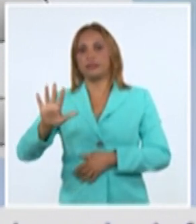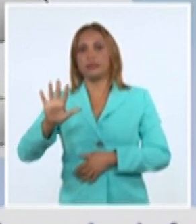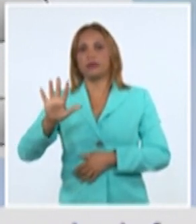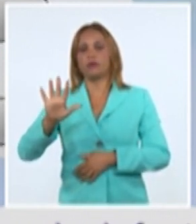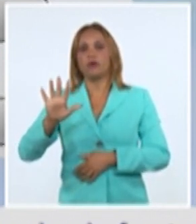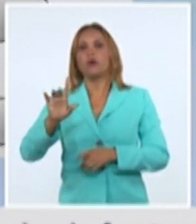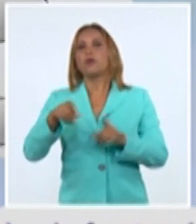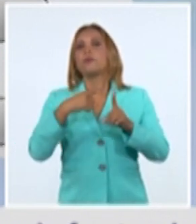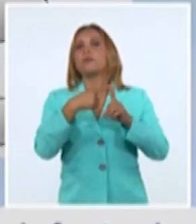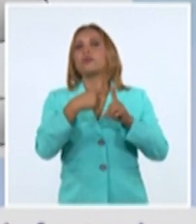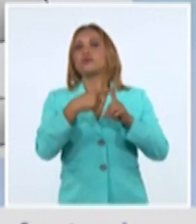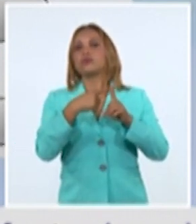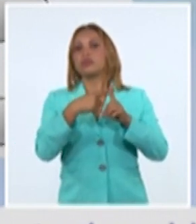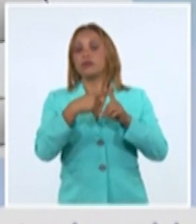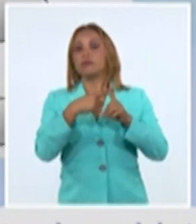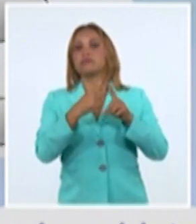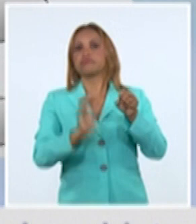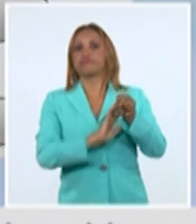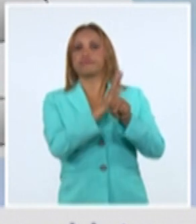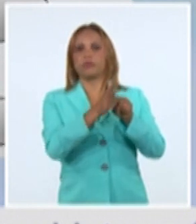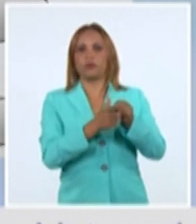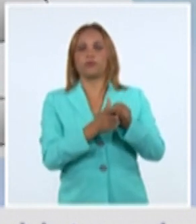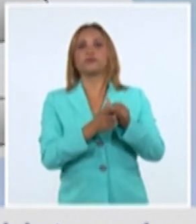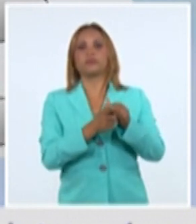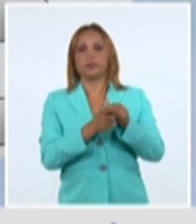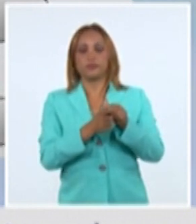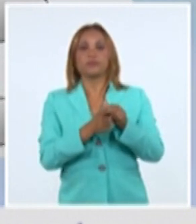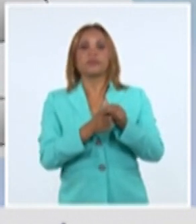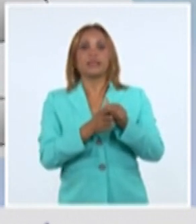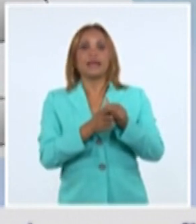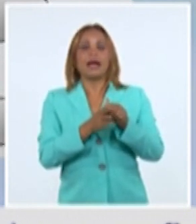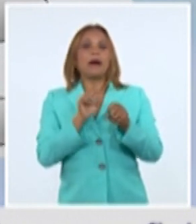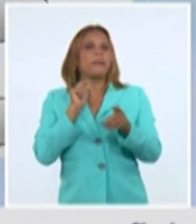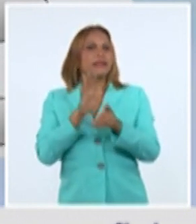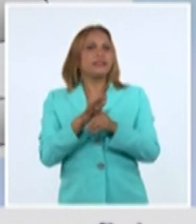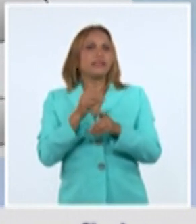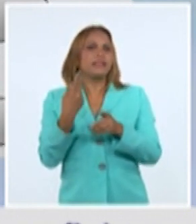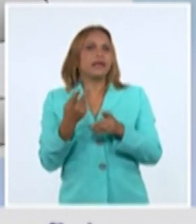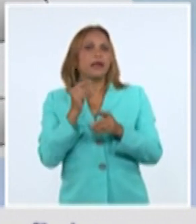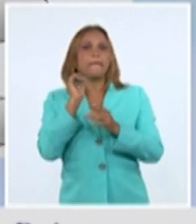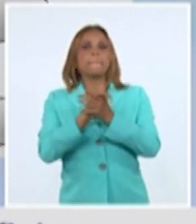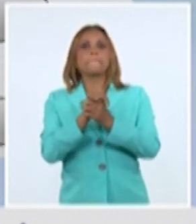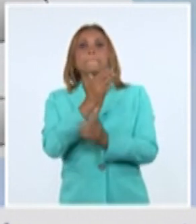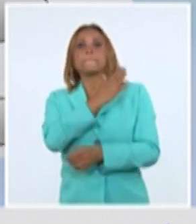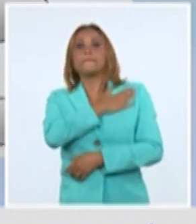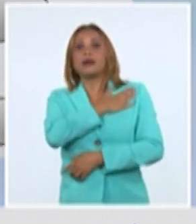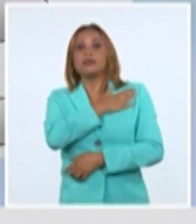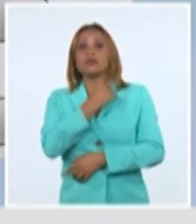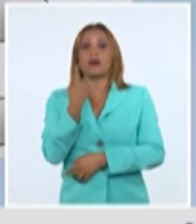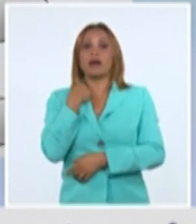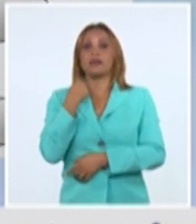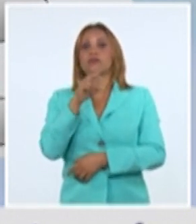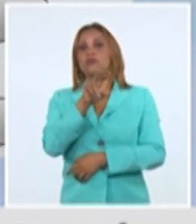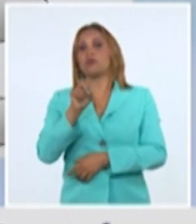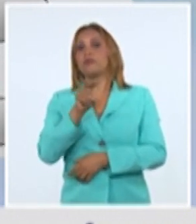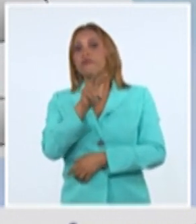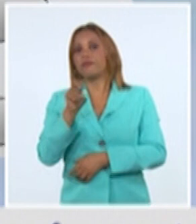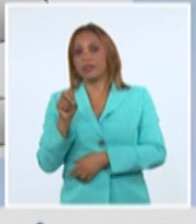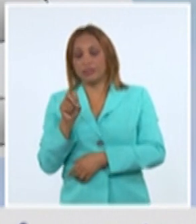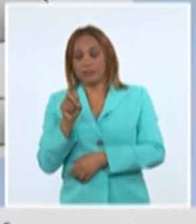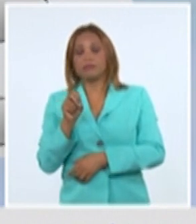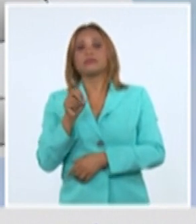947.935 personas con COVID-19 desde el mes de marzo del año 2020 que